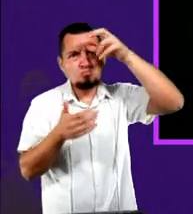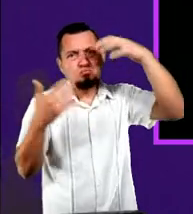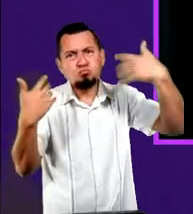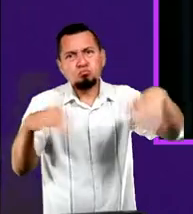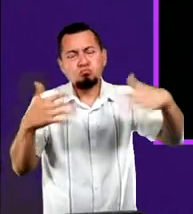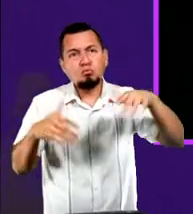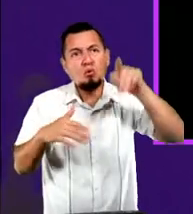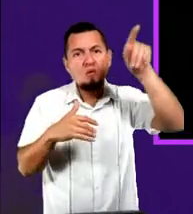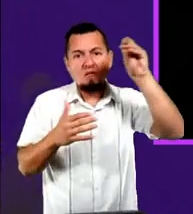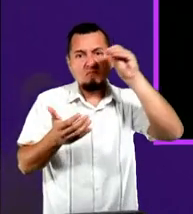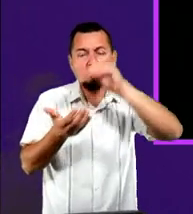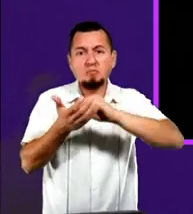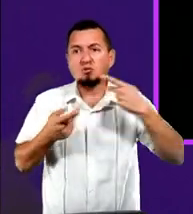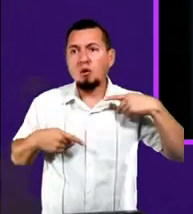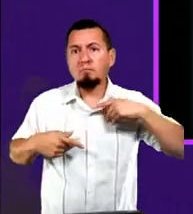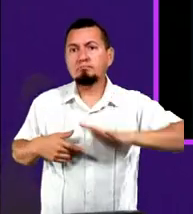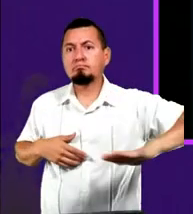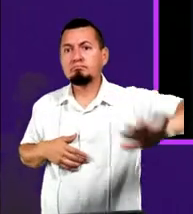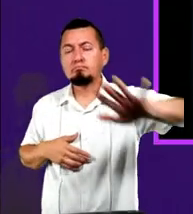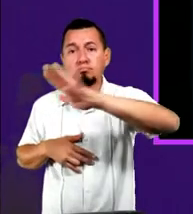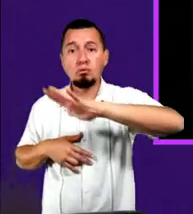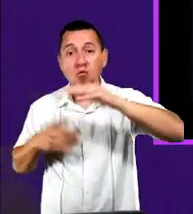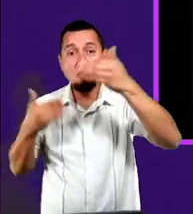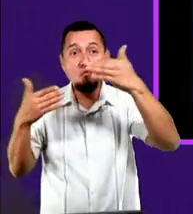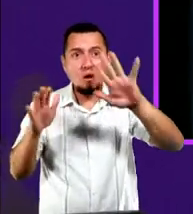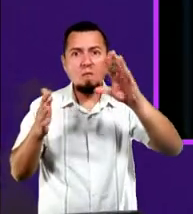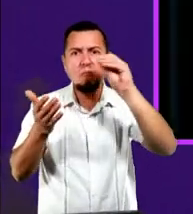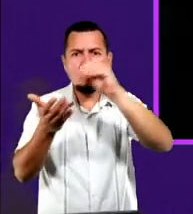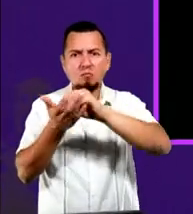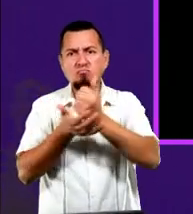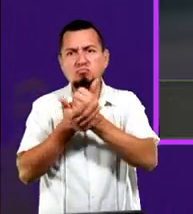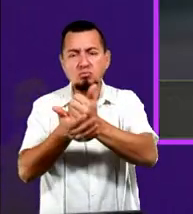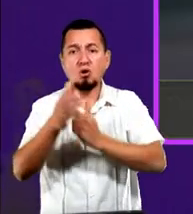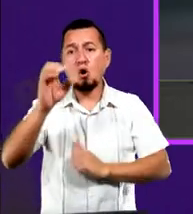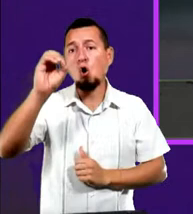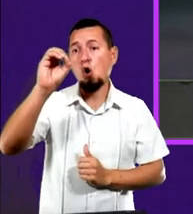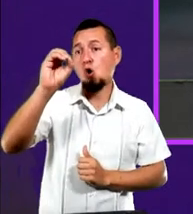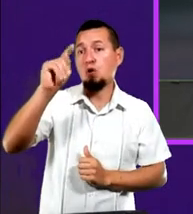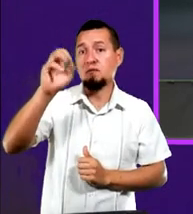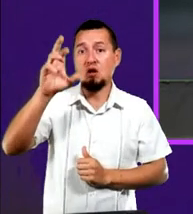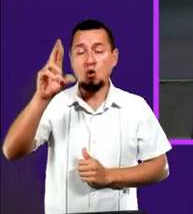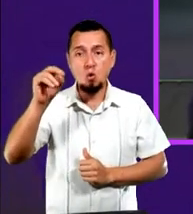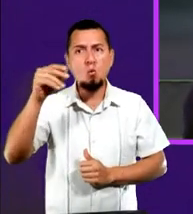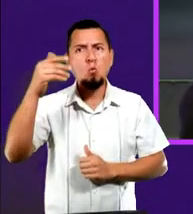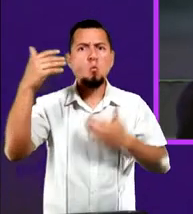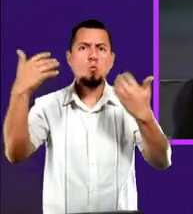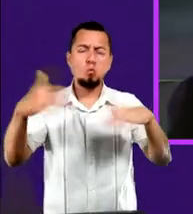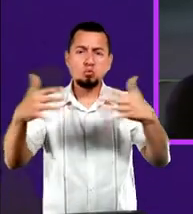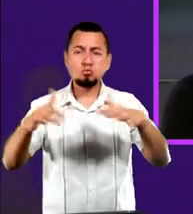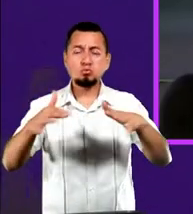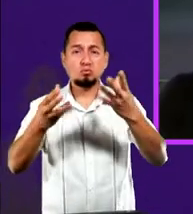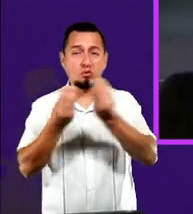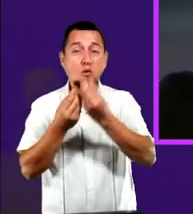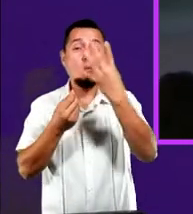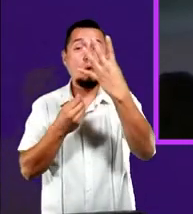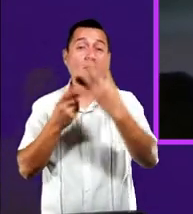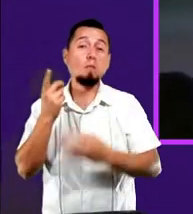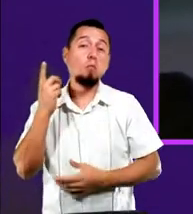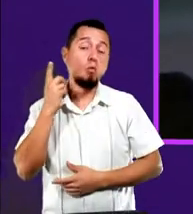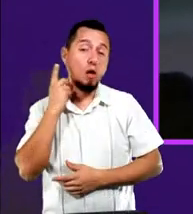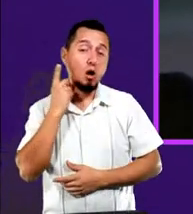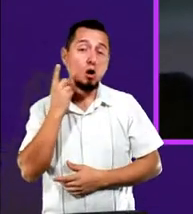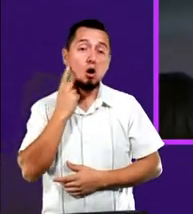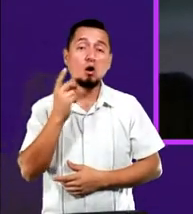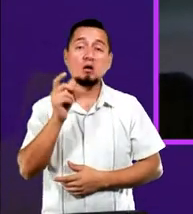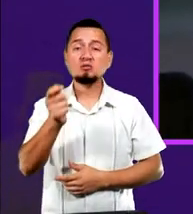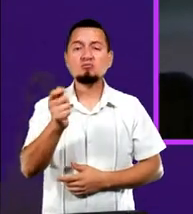de las aportaciones de Otero, y fue uno de los 4 diputados que no quiso firmar ni votar en